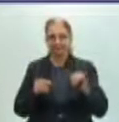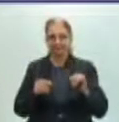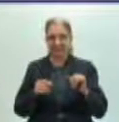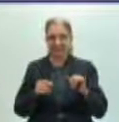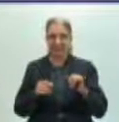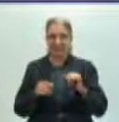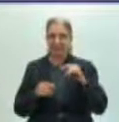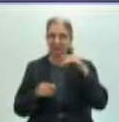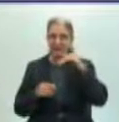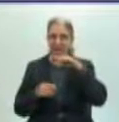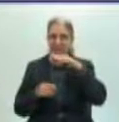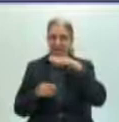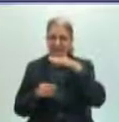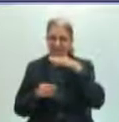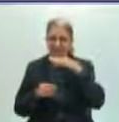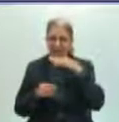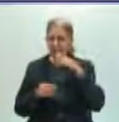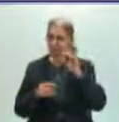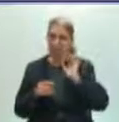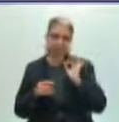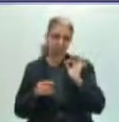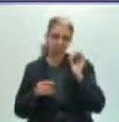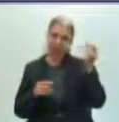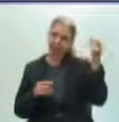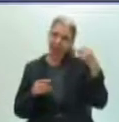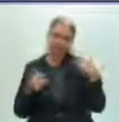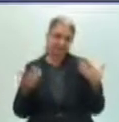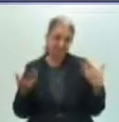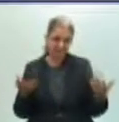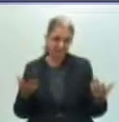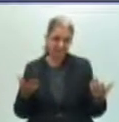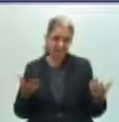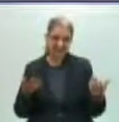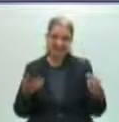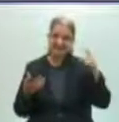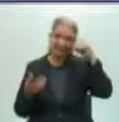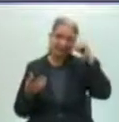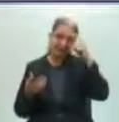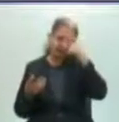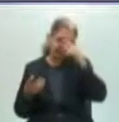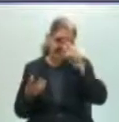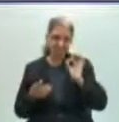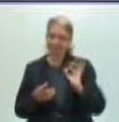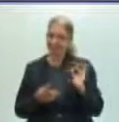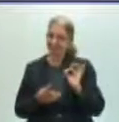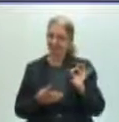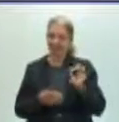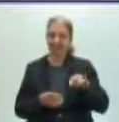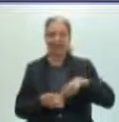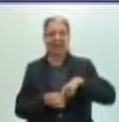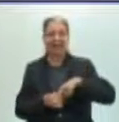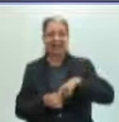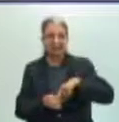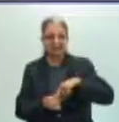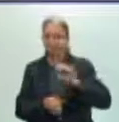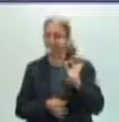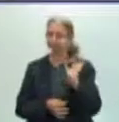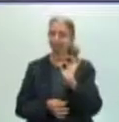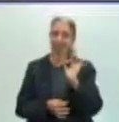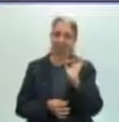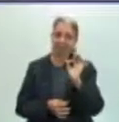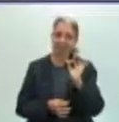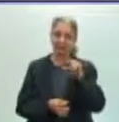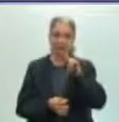lo desconocemos, al igual que el del equipo de Santi Espíritu y el de la Isla de la Juventud. Solo